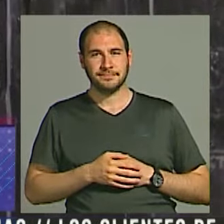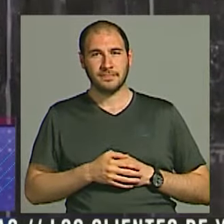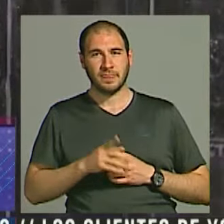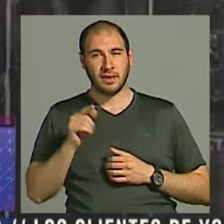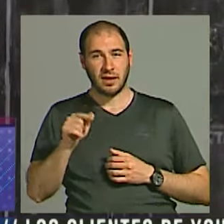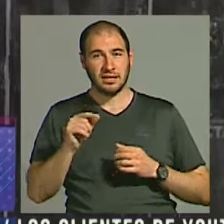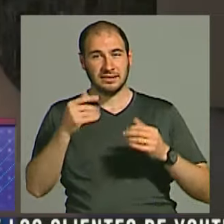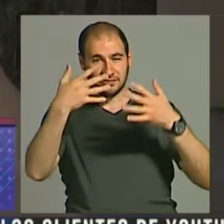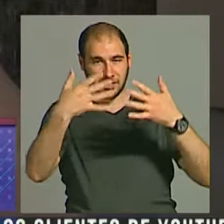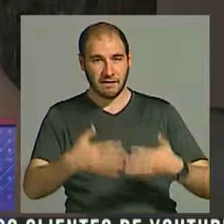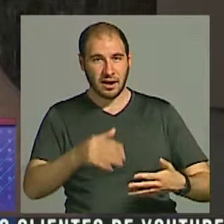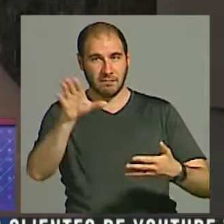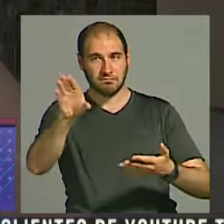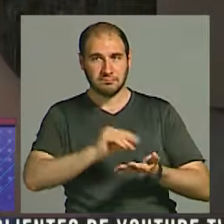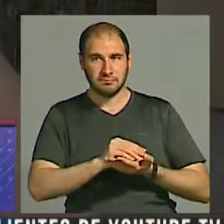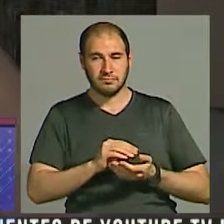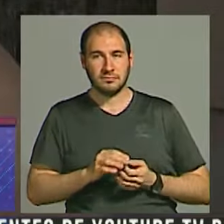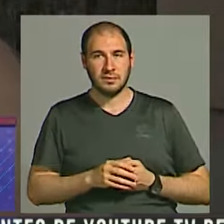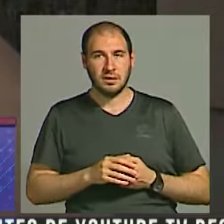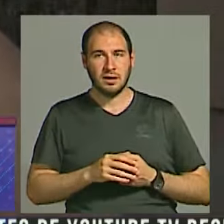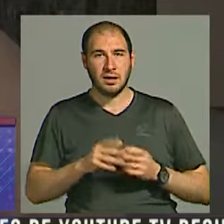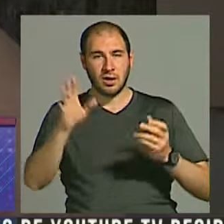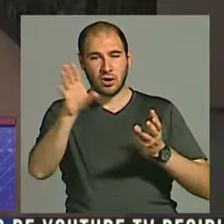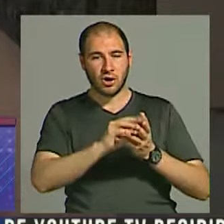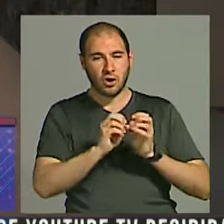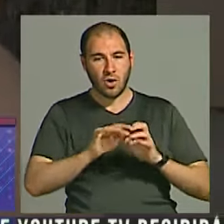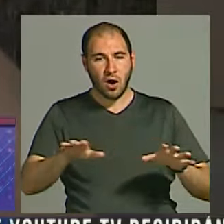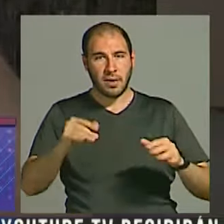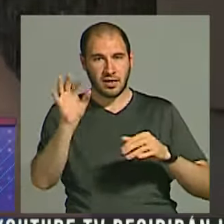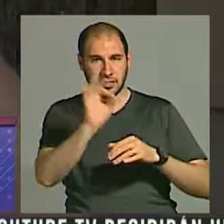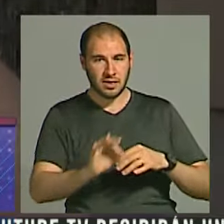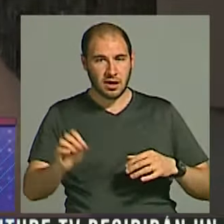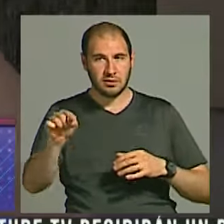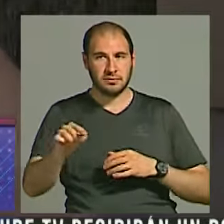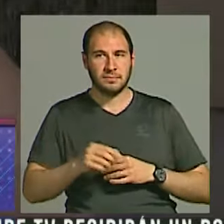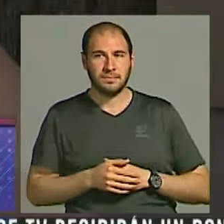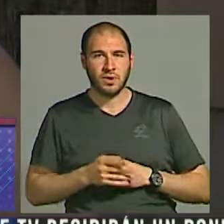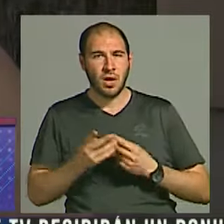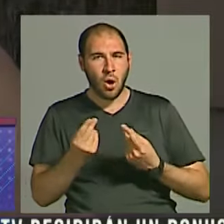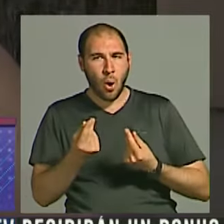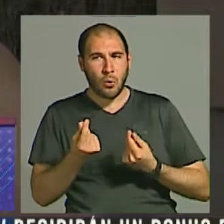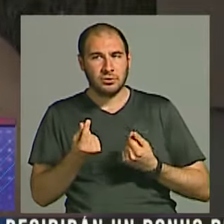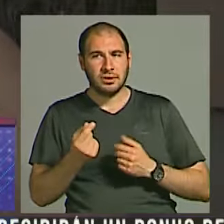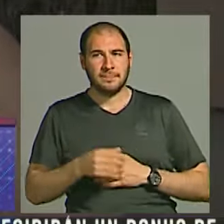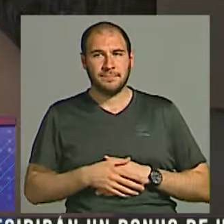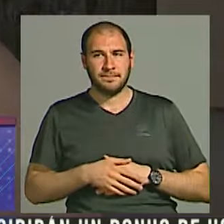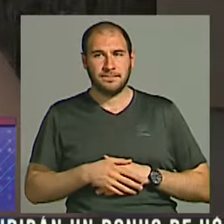una de esas sábanas y la replicó en esta obra utilizando